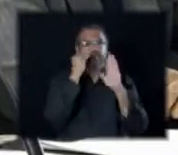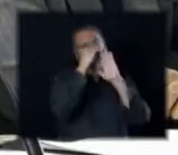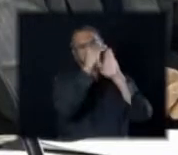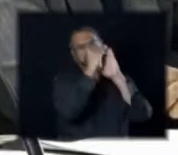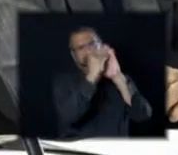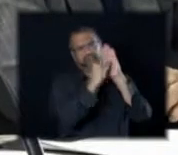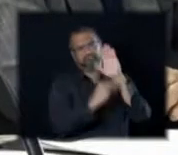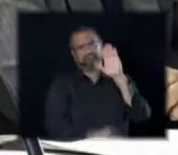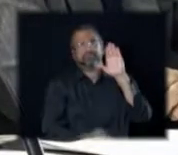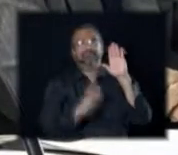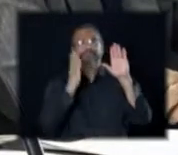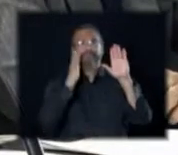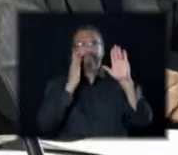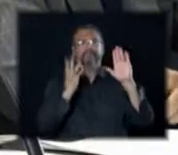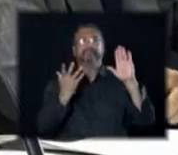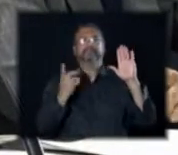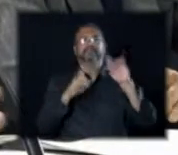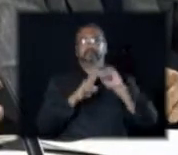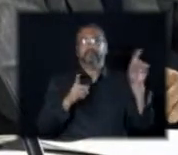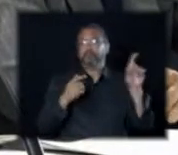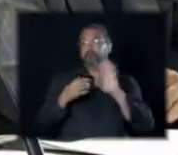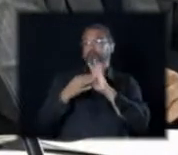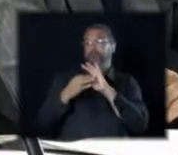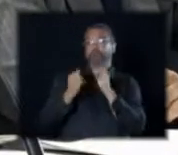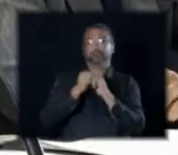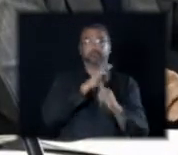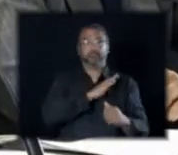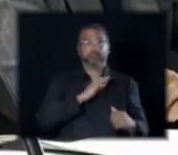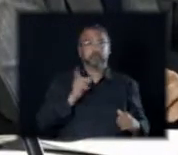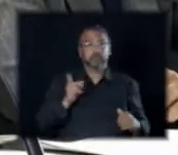Y ahora esperamos que en colaboración con la Junta